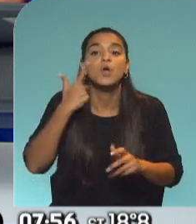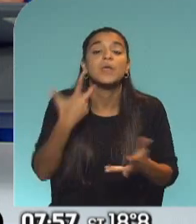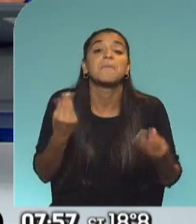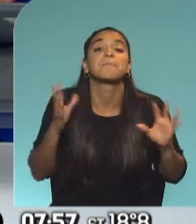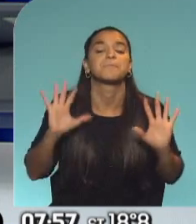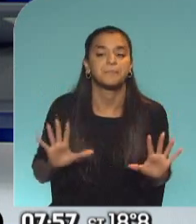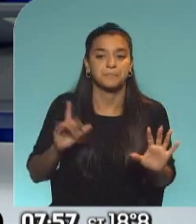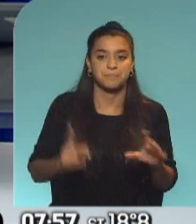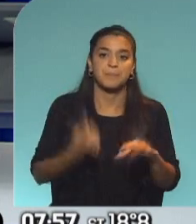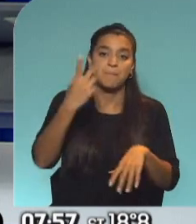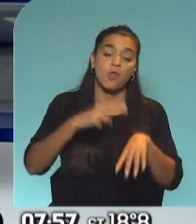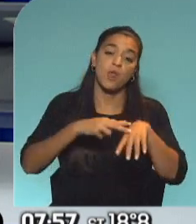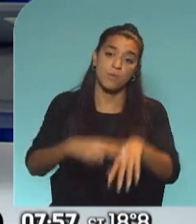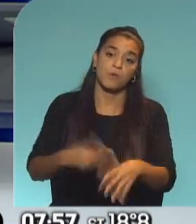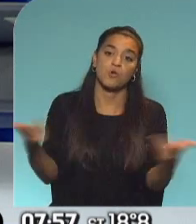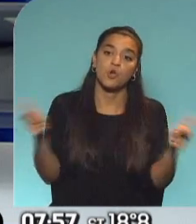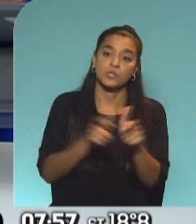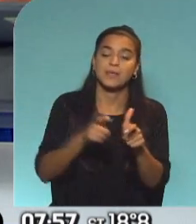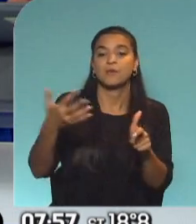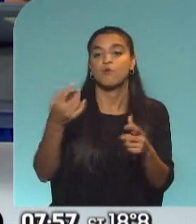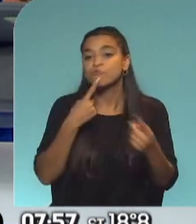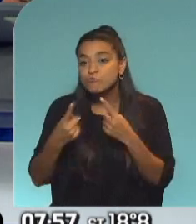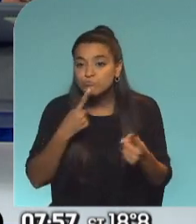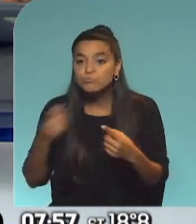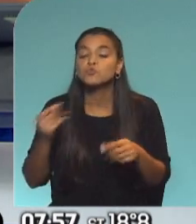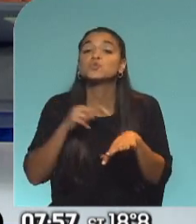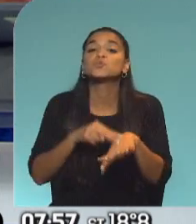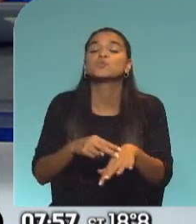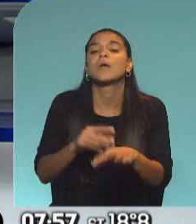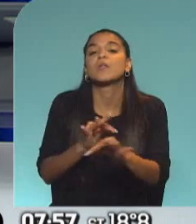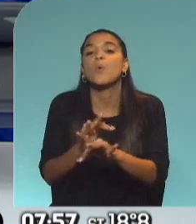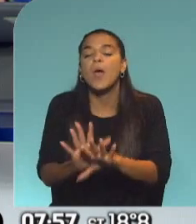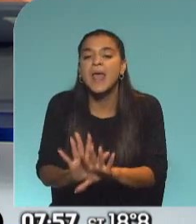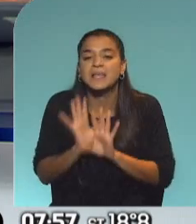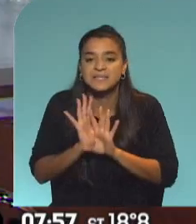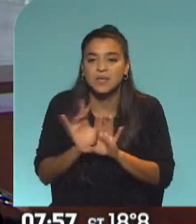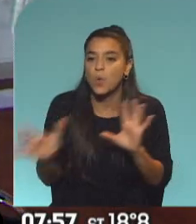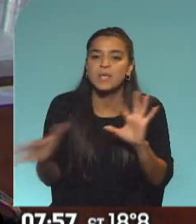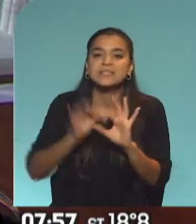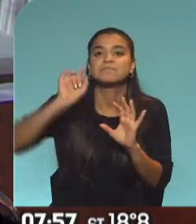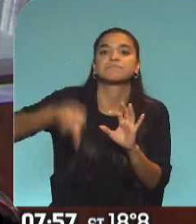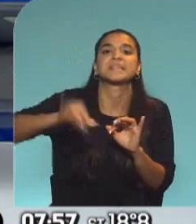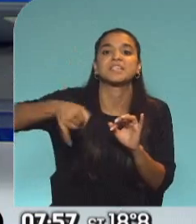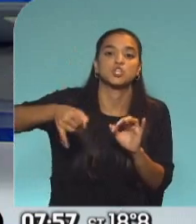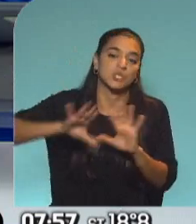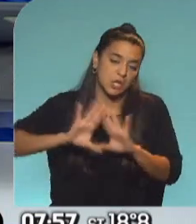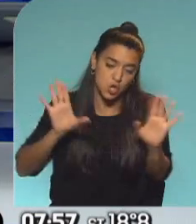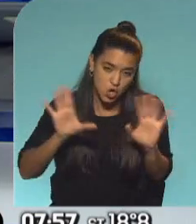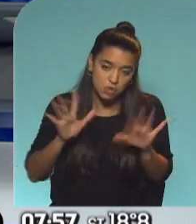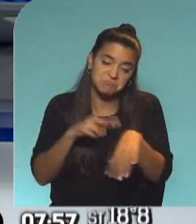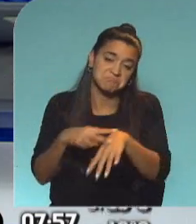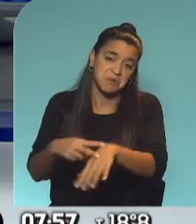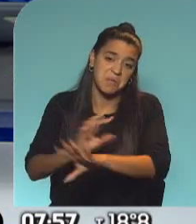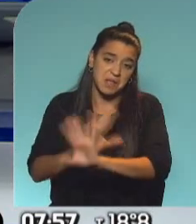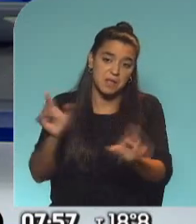principio las recomendaciones del consejo consultivo son sugerencias no es un dinero ambulante no es vinculante con lo que bueno está